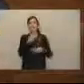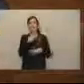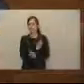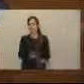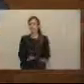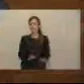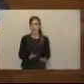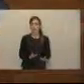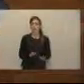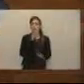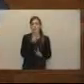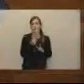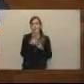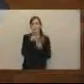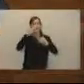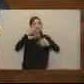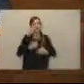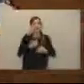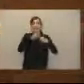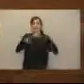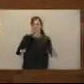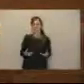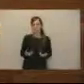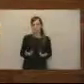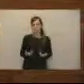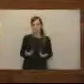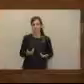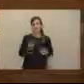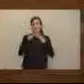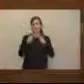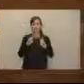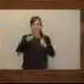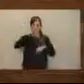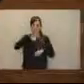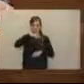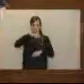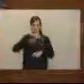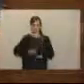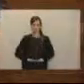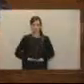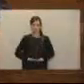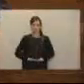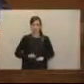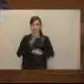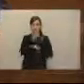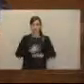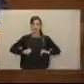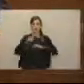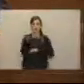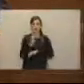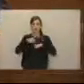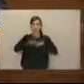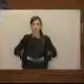distinta de lo que nos pretenden hacer creer. Este diputado viene aquí, al Parlamento, a hablar de lo